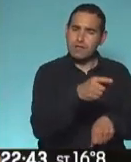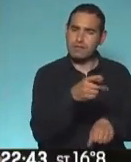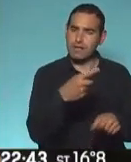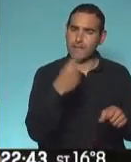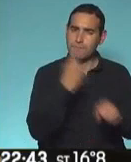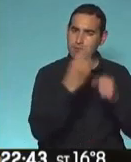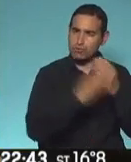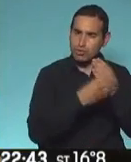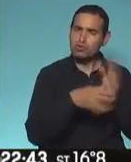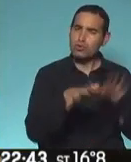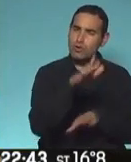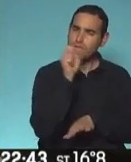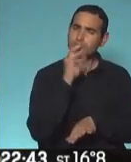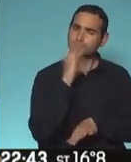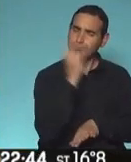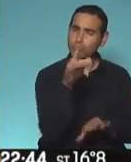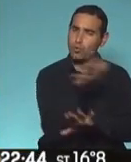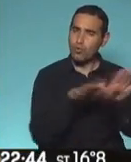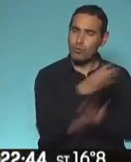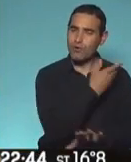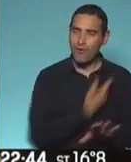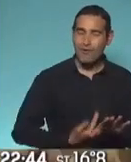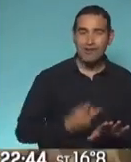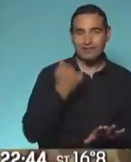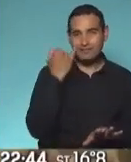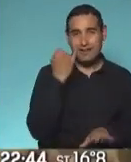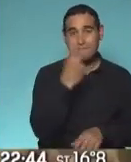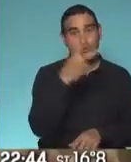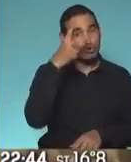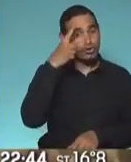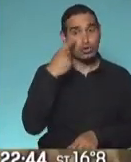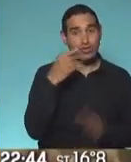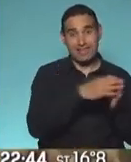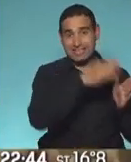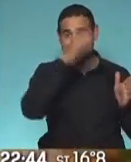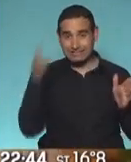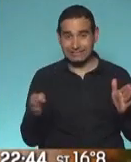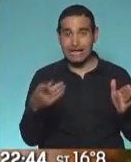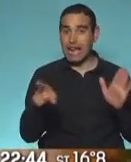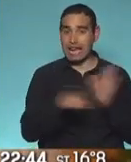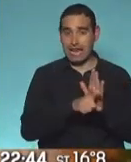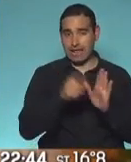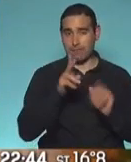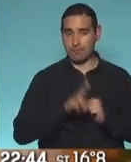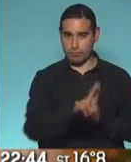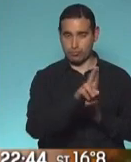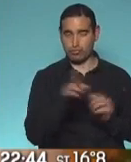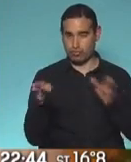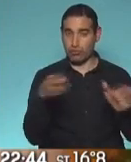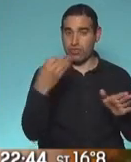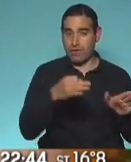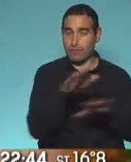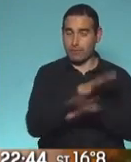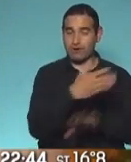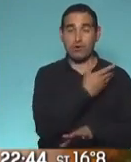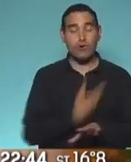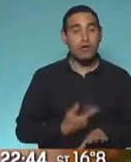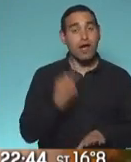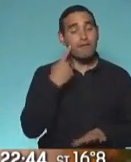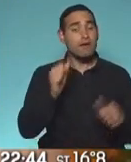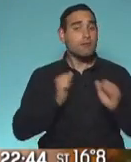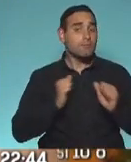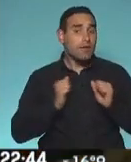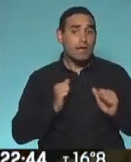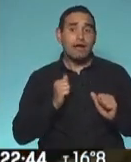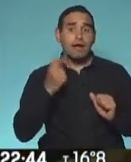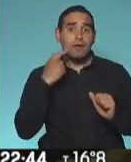gobierno abre un compás de incertidumbre durante los 28 días que tiene legalmente para lograrlo. Habrá que esperar entonces todavía